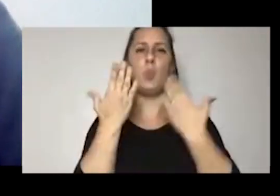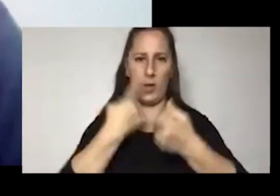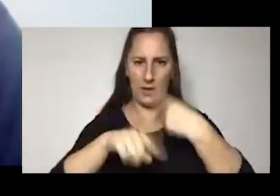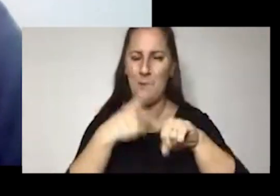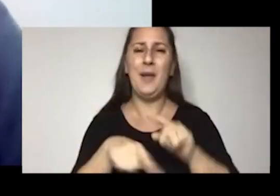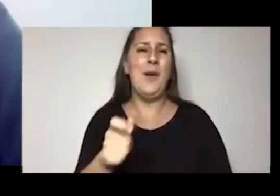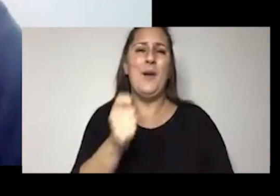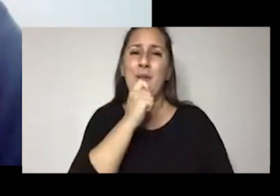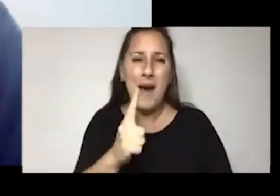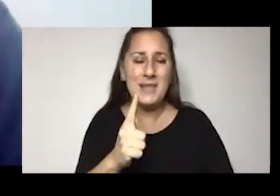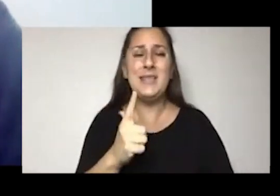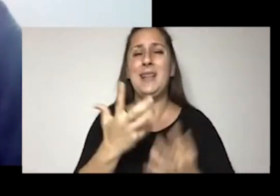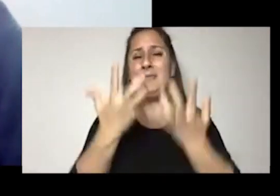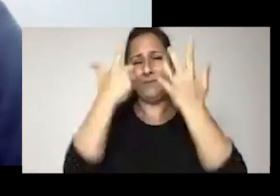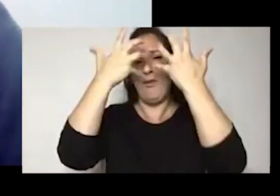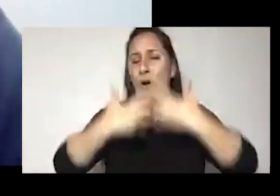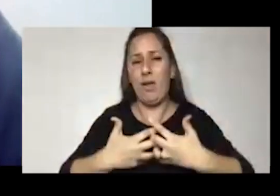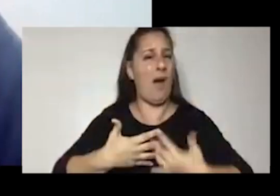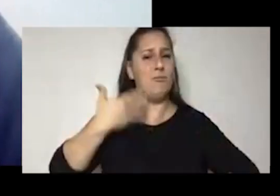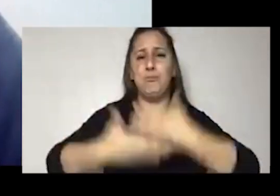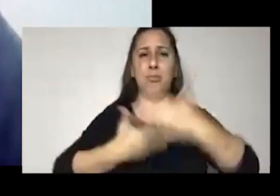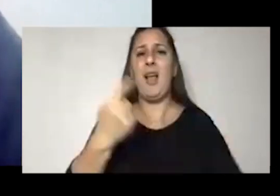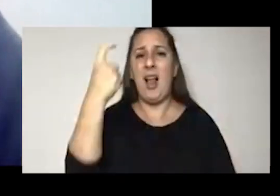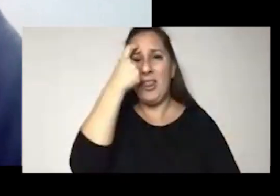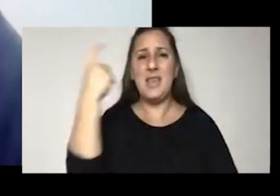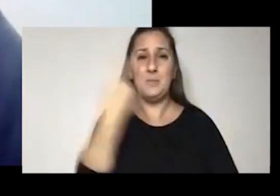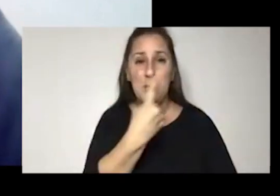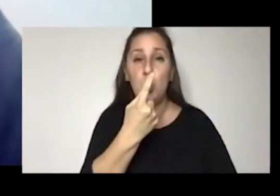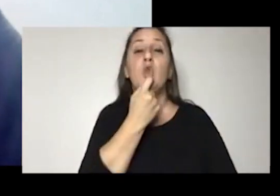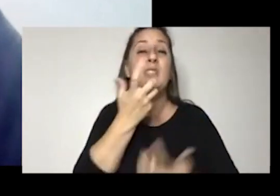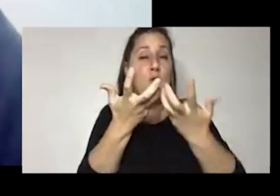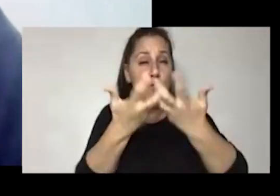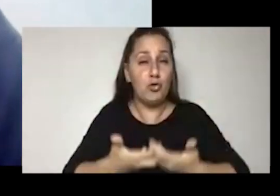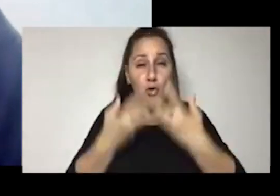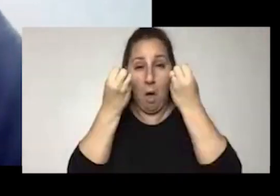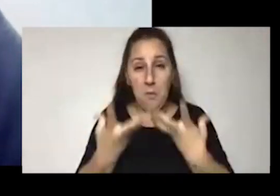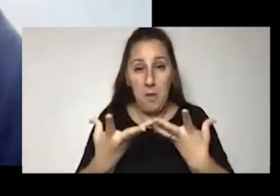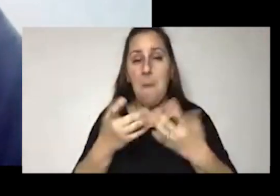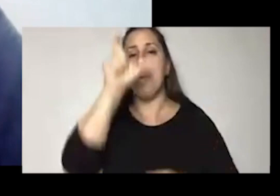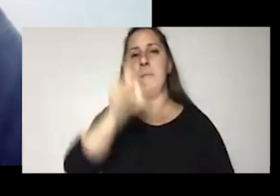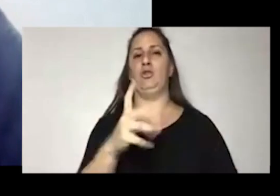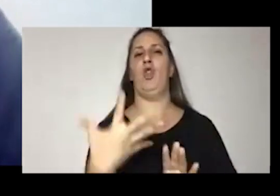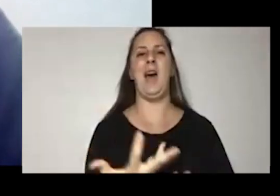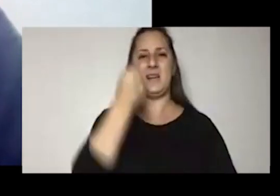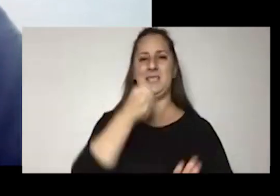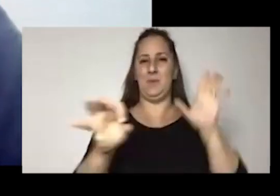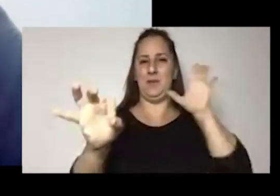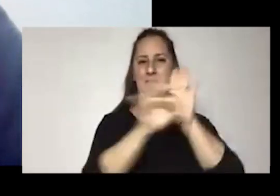tiempo, y en 10 minutos, cuando todo funciona bien, la persona ya tiene su símbolo internacional de acceso